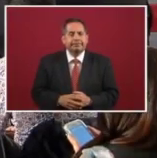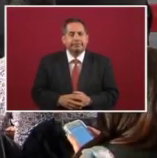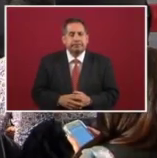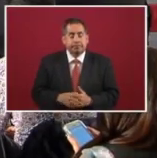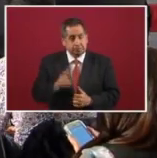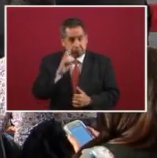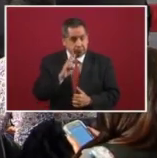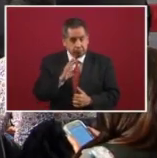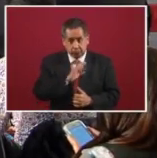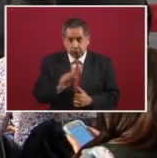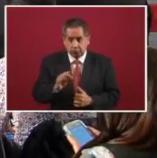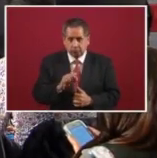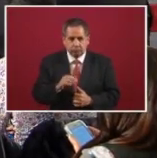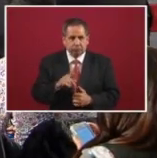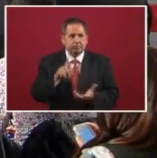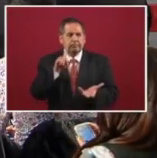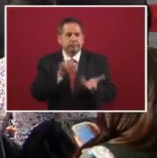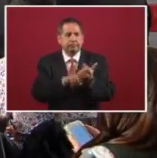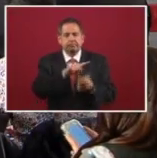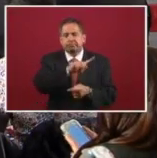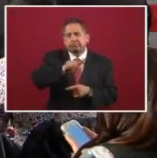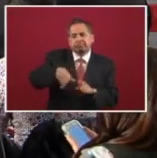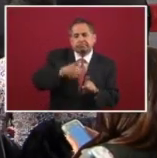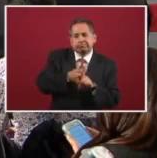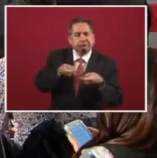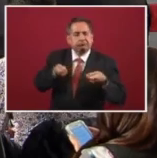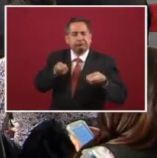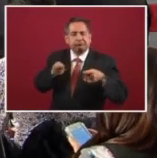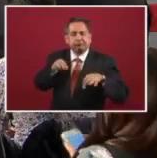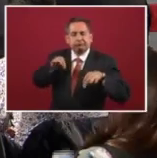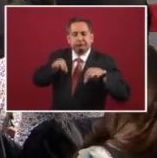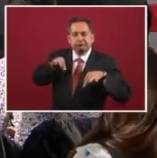la posibilidad de la manipulación.